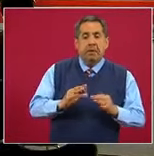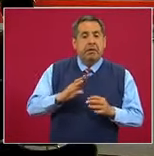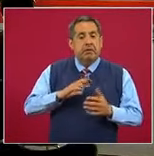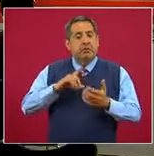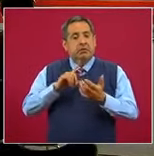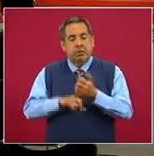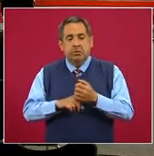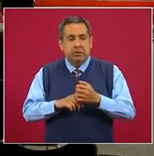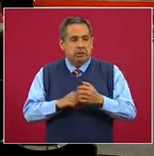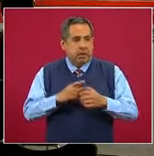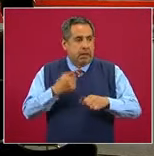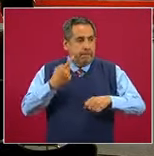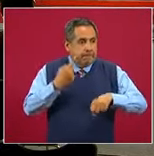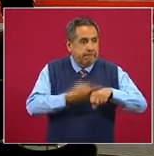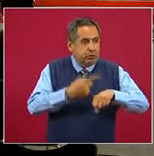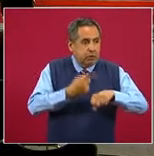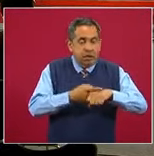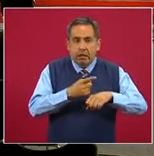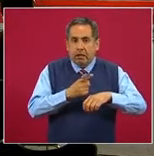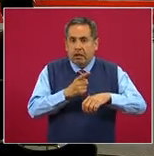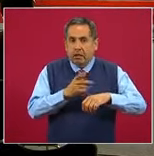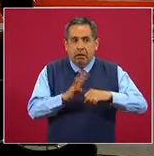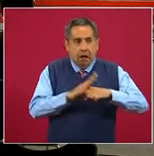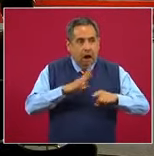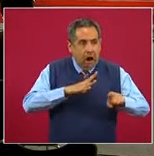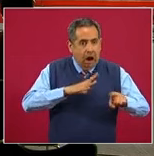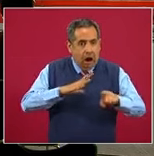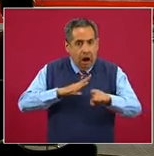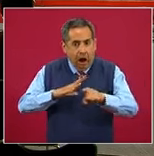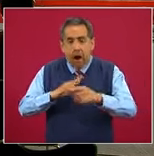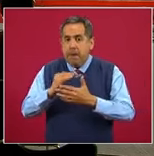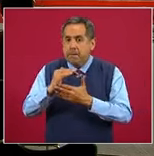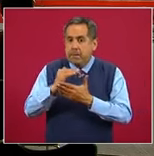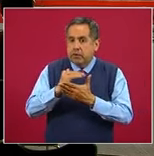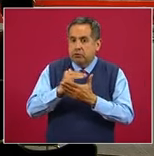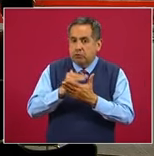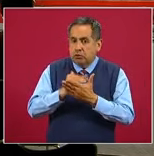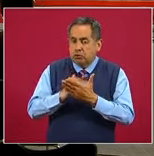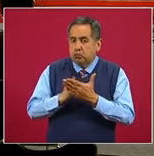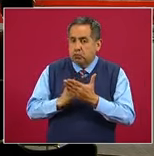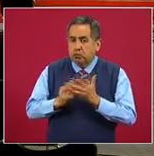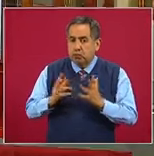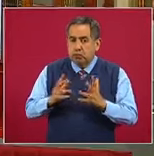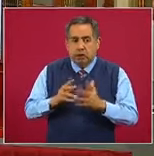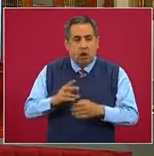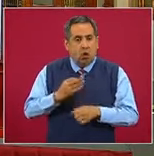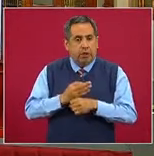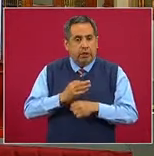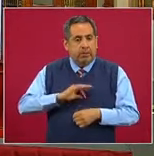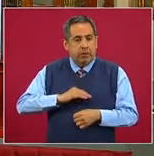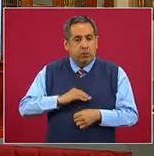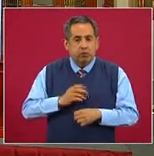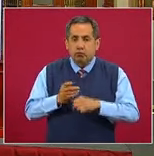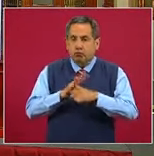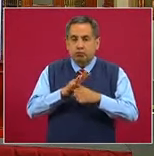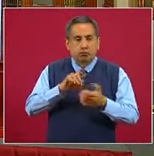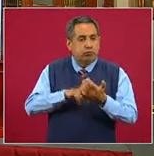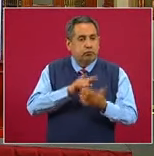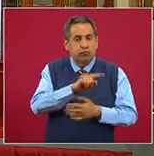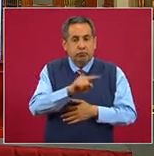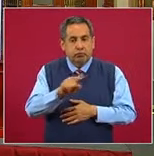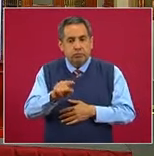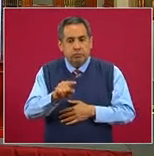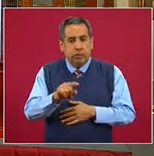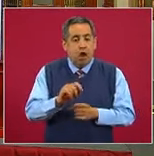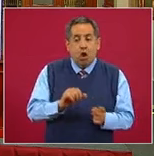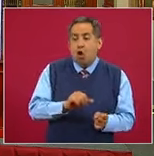de positividad, es decir, cuántas personas tienen el virus SARS-CoV-2 entre aquellas que tienen